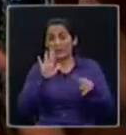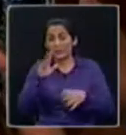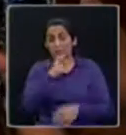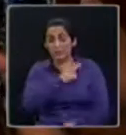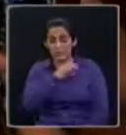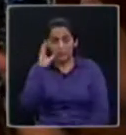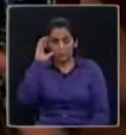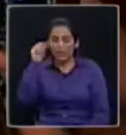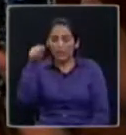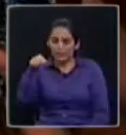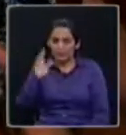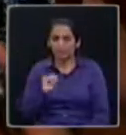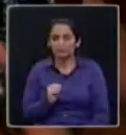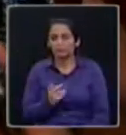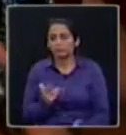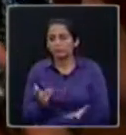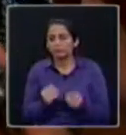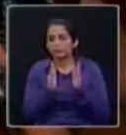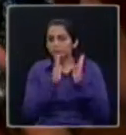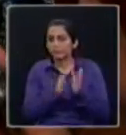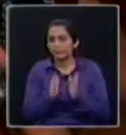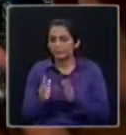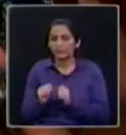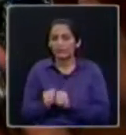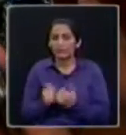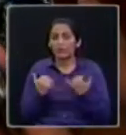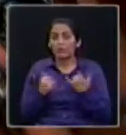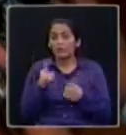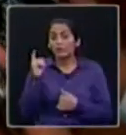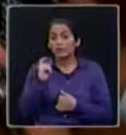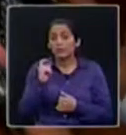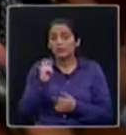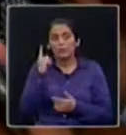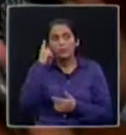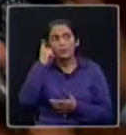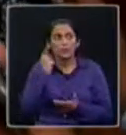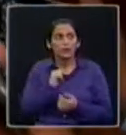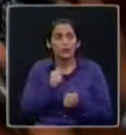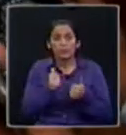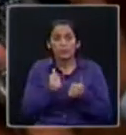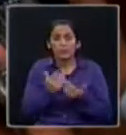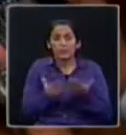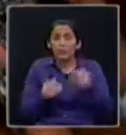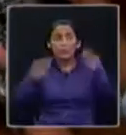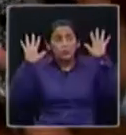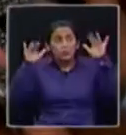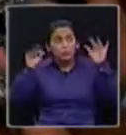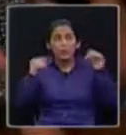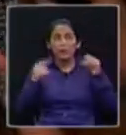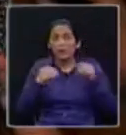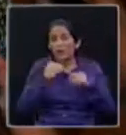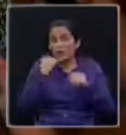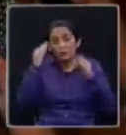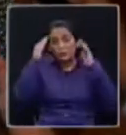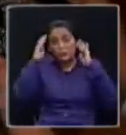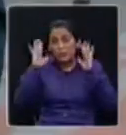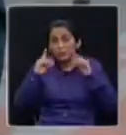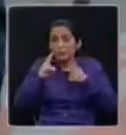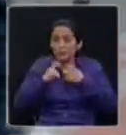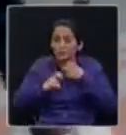correspondientes. Ahí la única limitación que tendríamos es que algún tema climático no permita la movilización vía aérea y tenga que venir vía